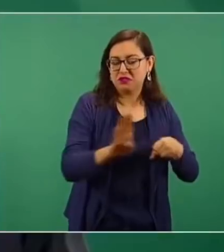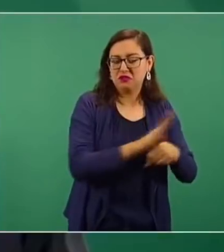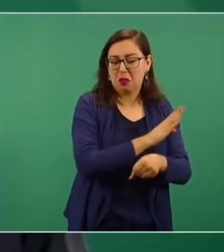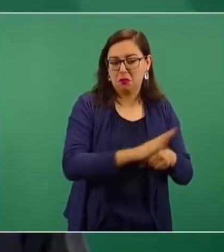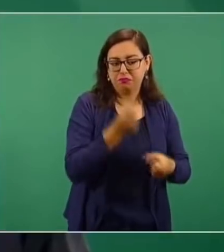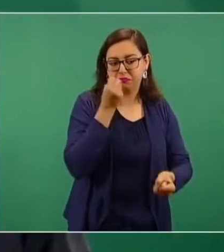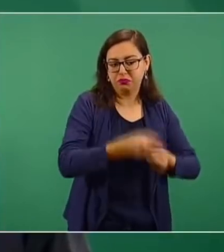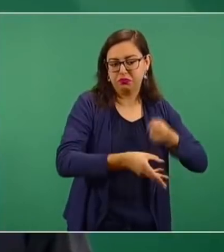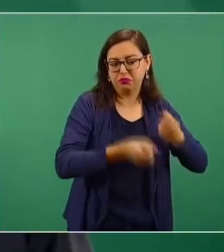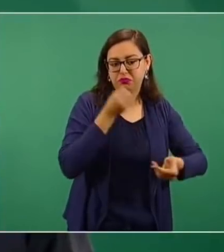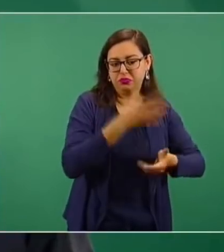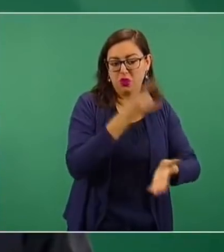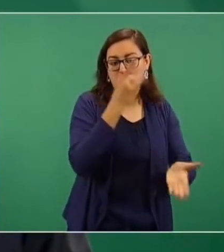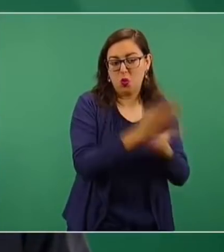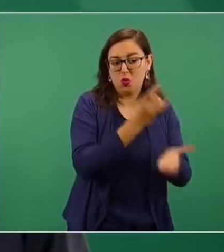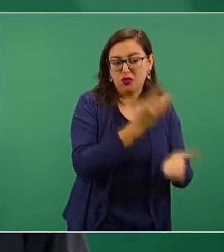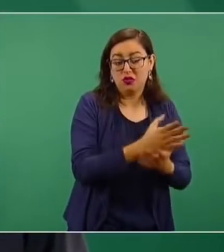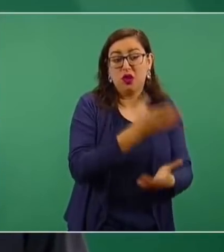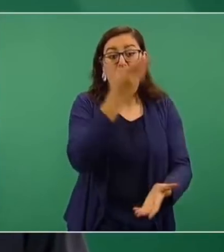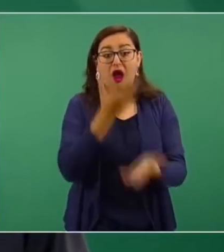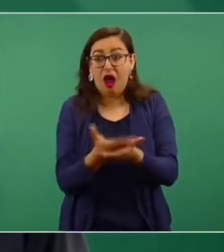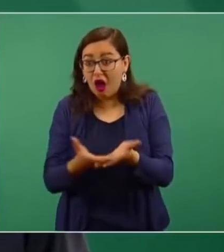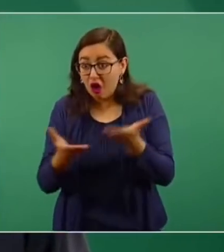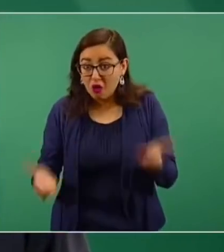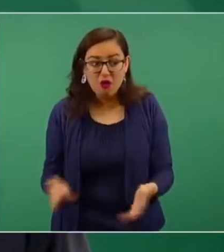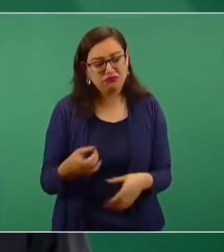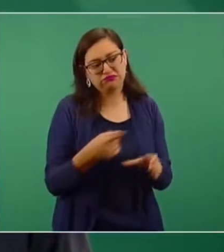molestos, tienen coraje.